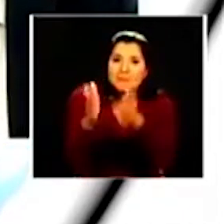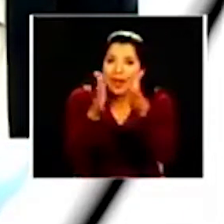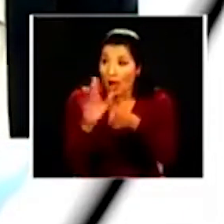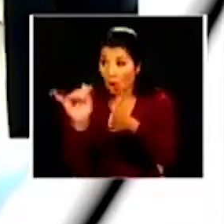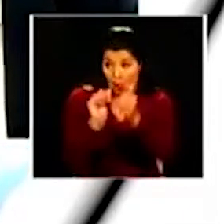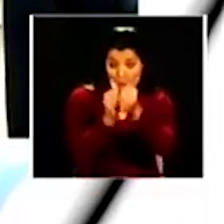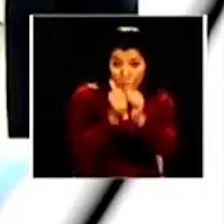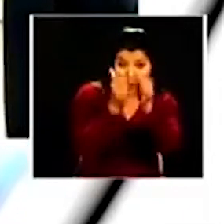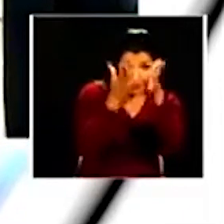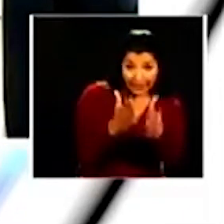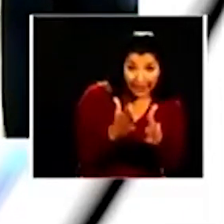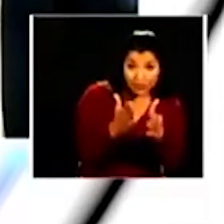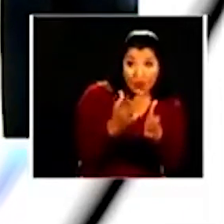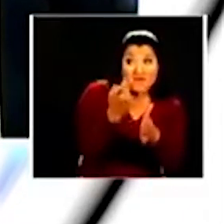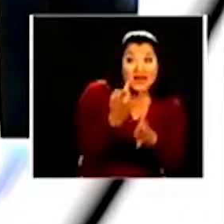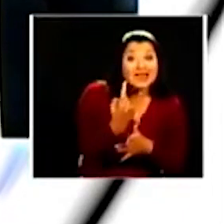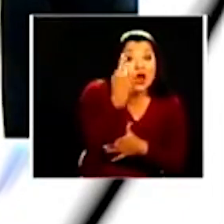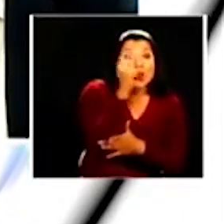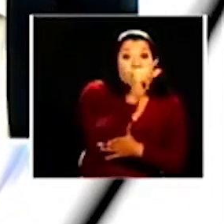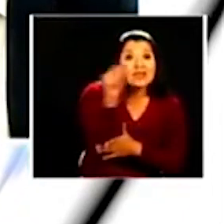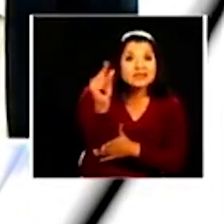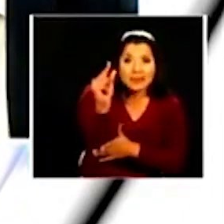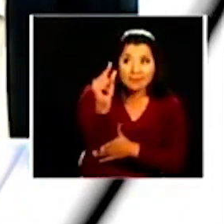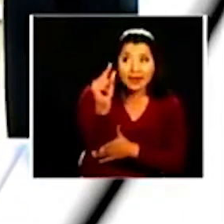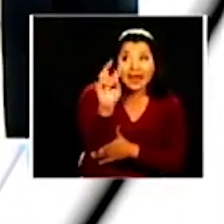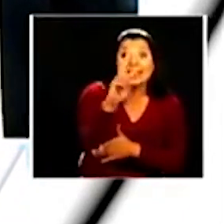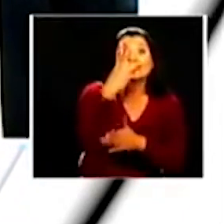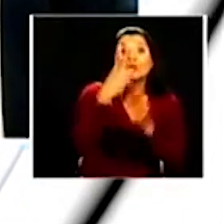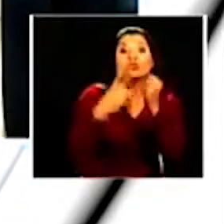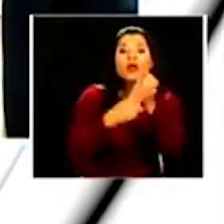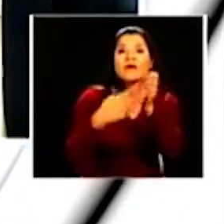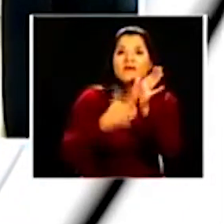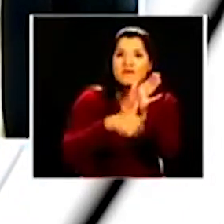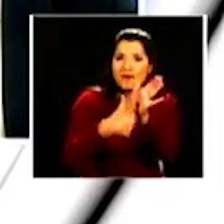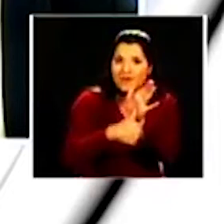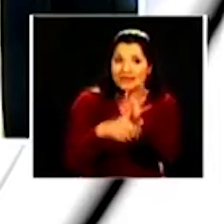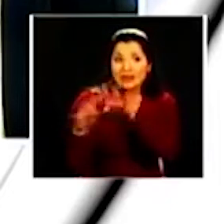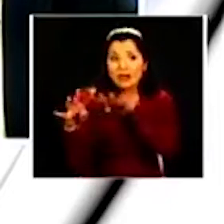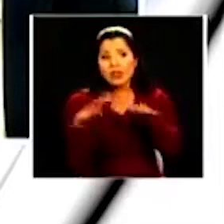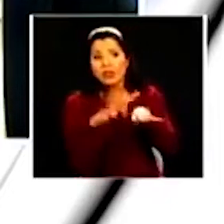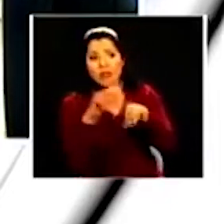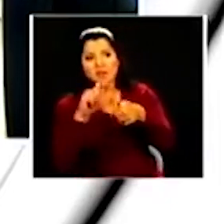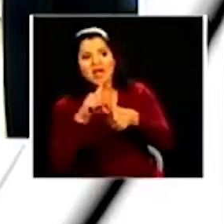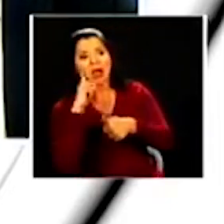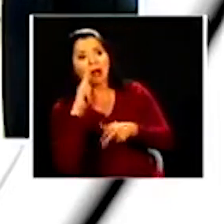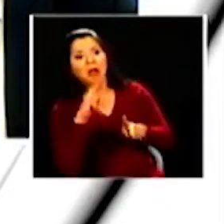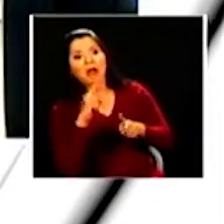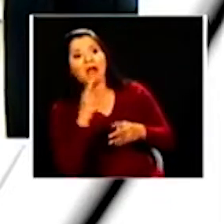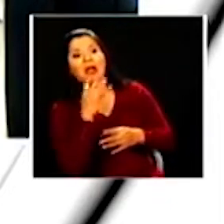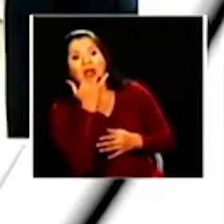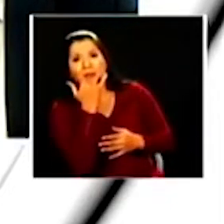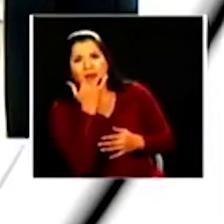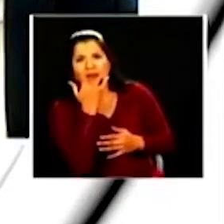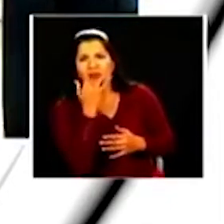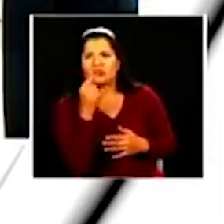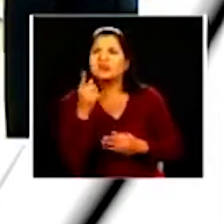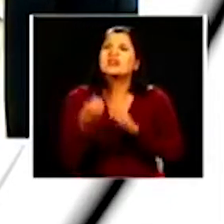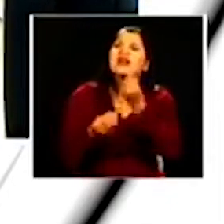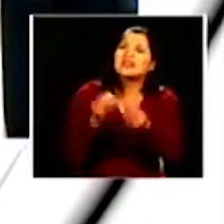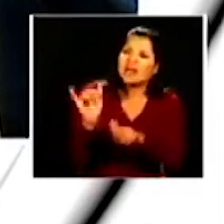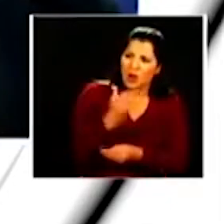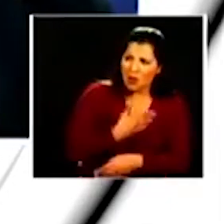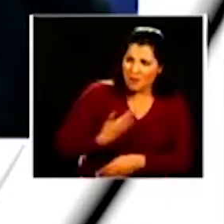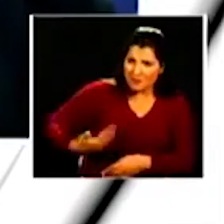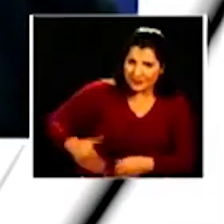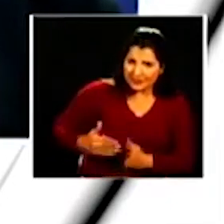candidato a una semana de una segunda ronda que mira a América Latina expectante, como presidente vamos a aceptarle,